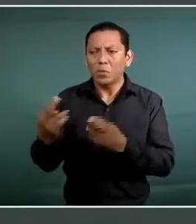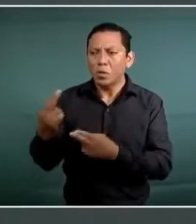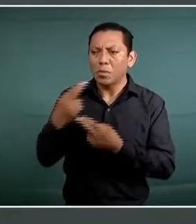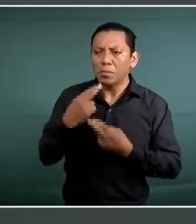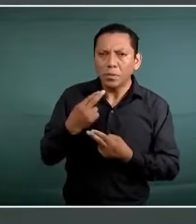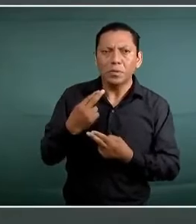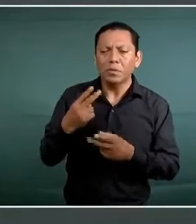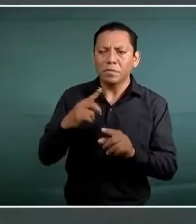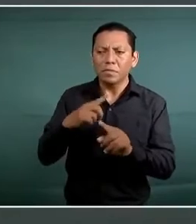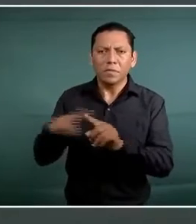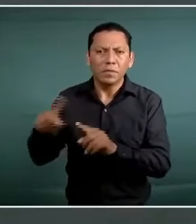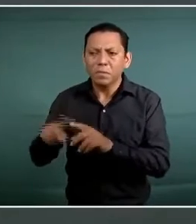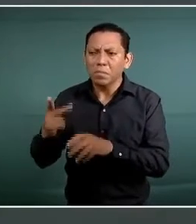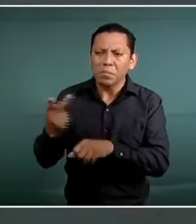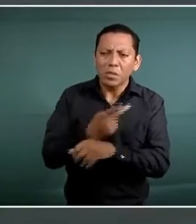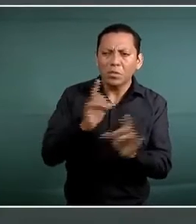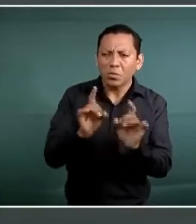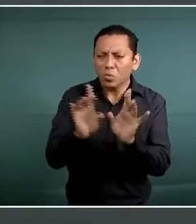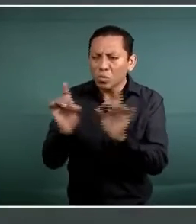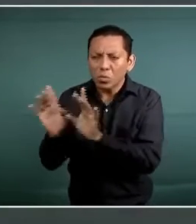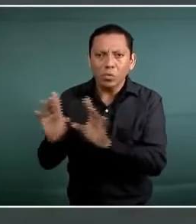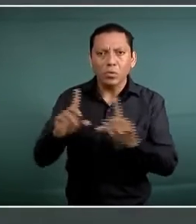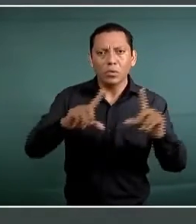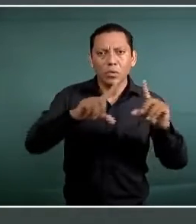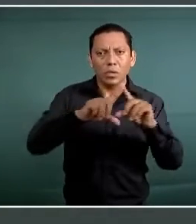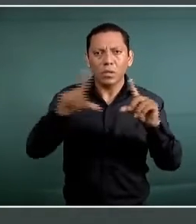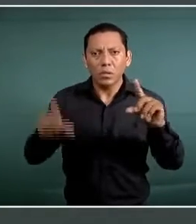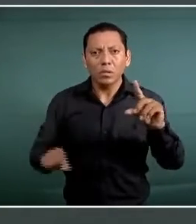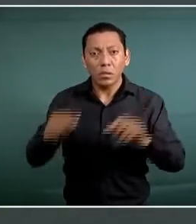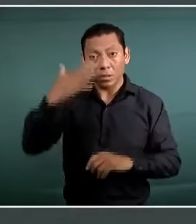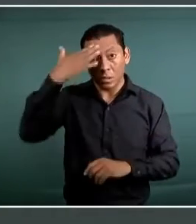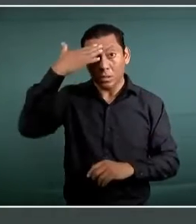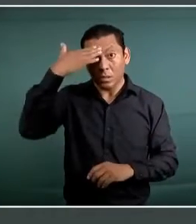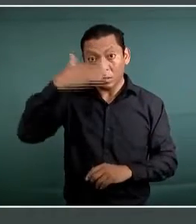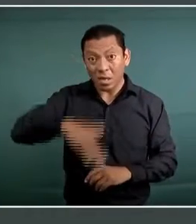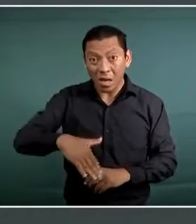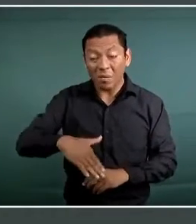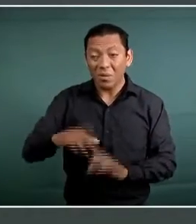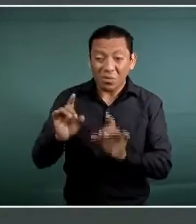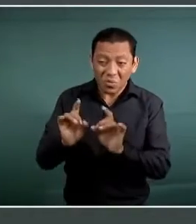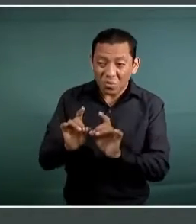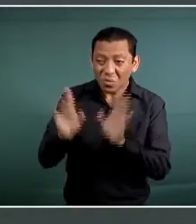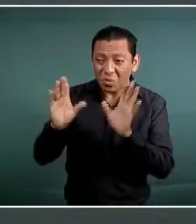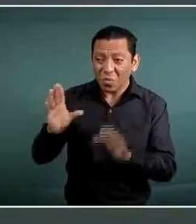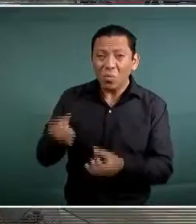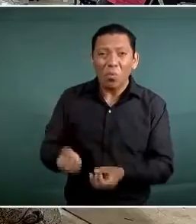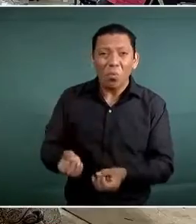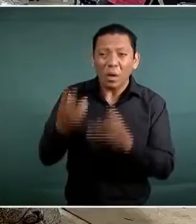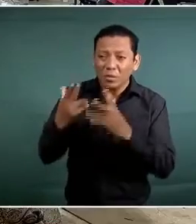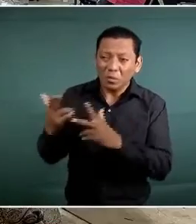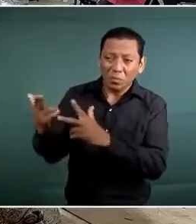reporte, el parte de lo que sucede en el país. Sabemos cuántos homicidios